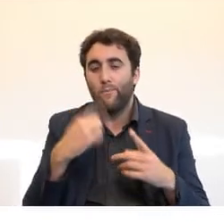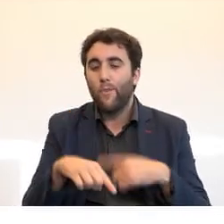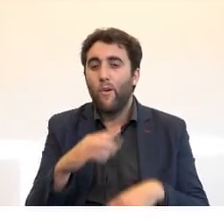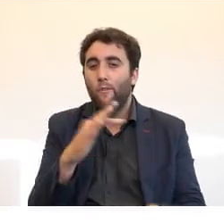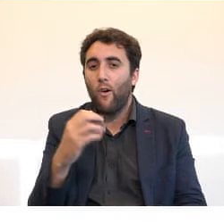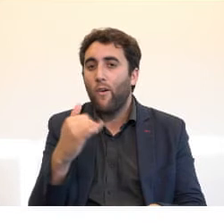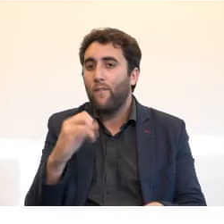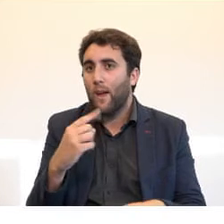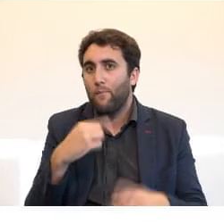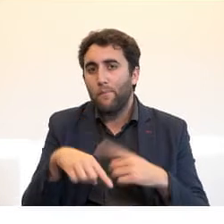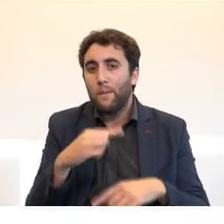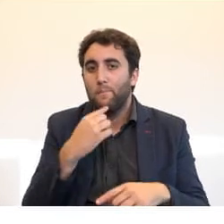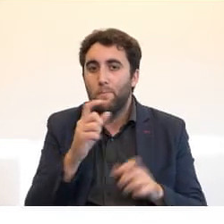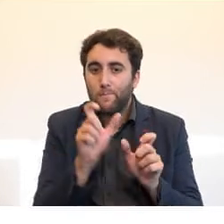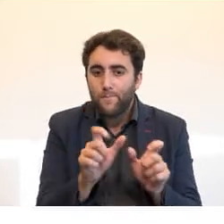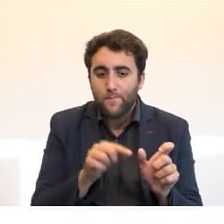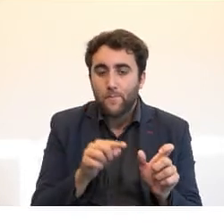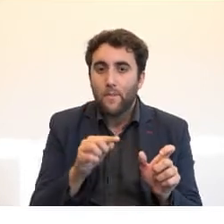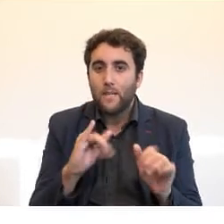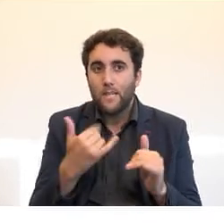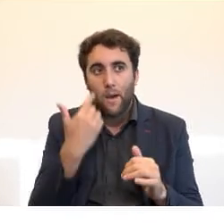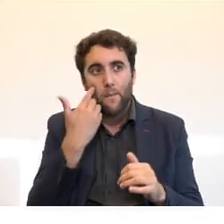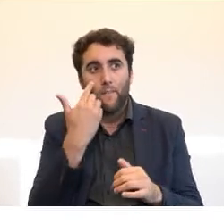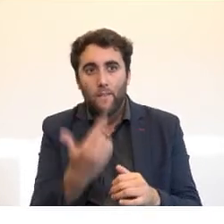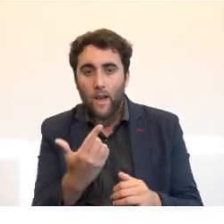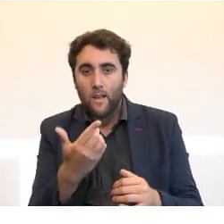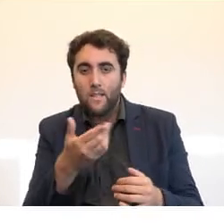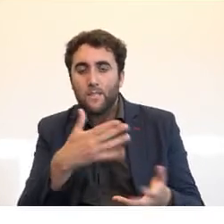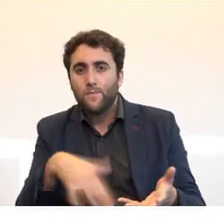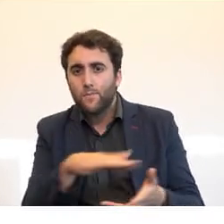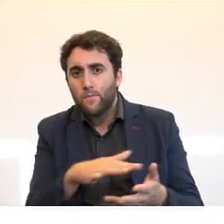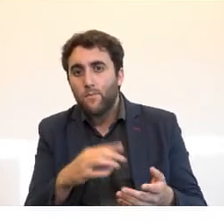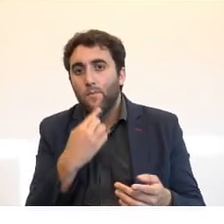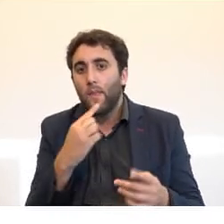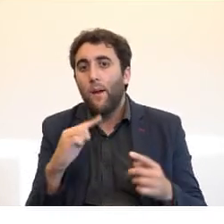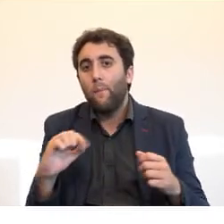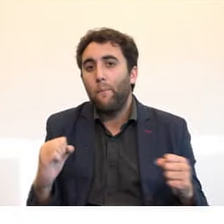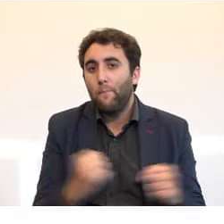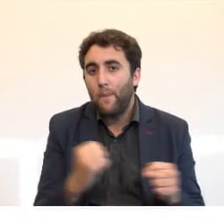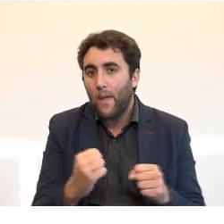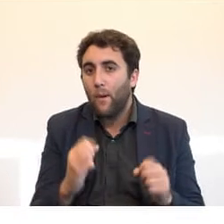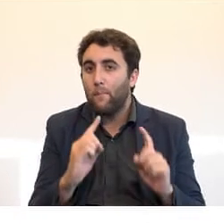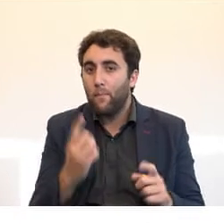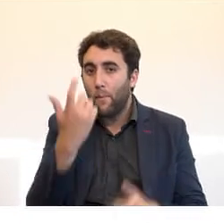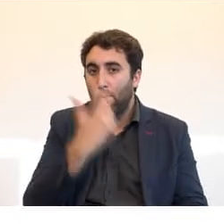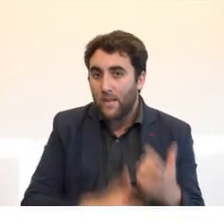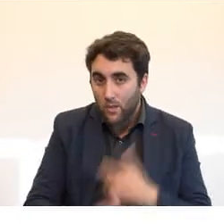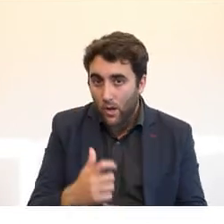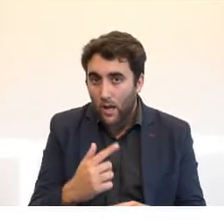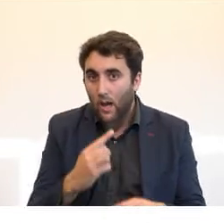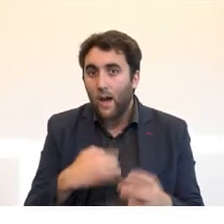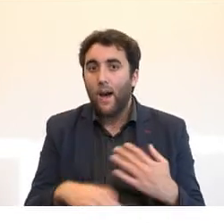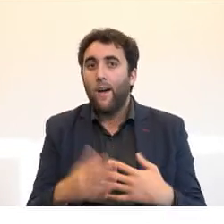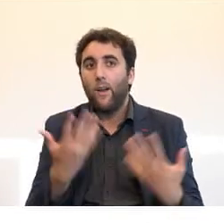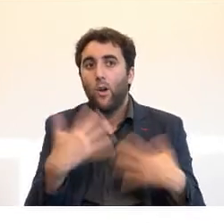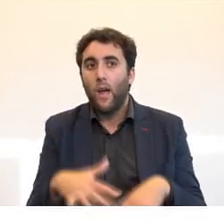la COVID sin duda ha enfatizado a extremos inimaginables, que es el miedo irrefrenable que tienen las personas a